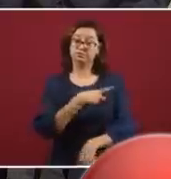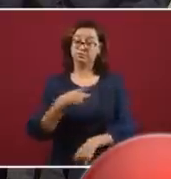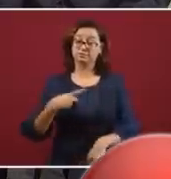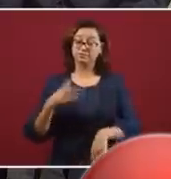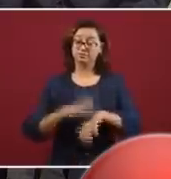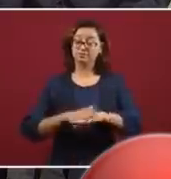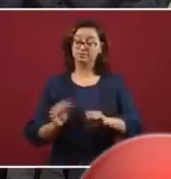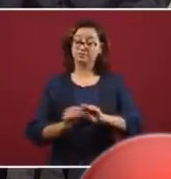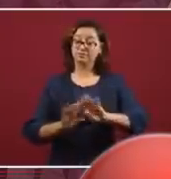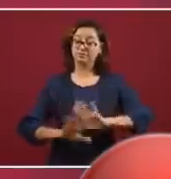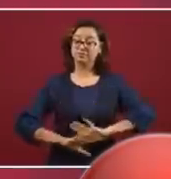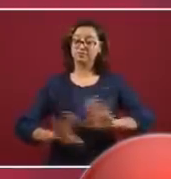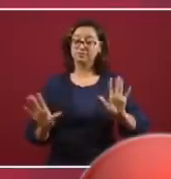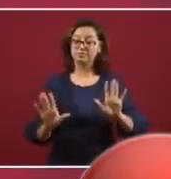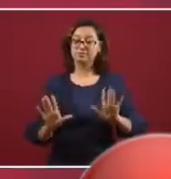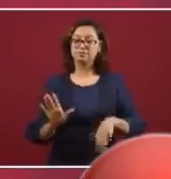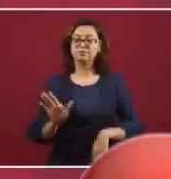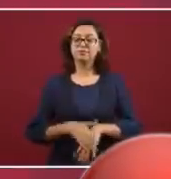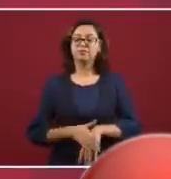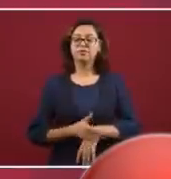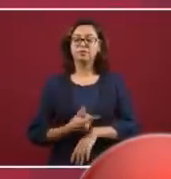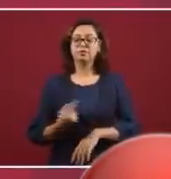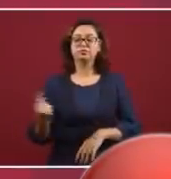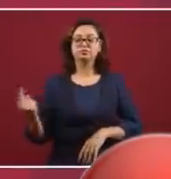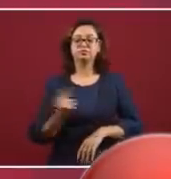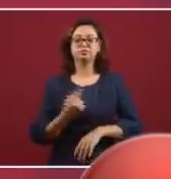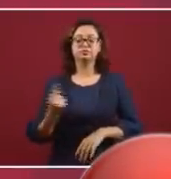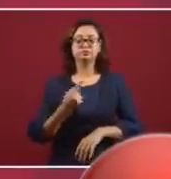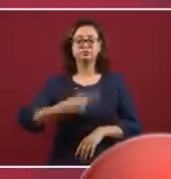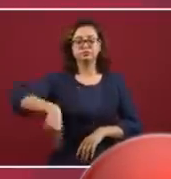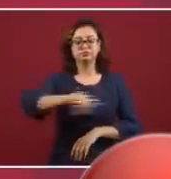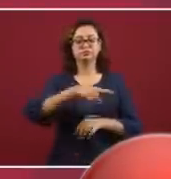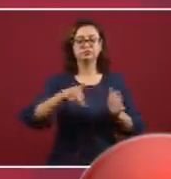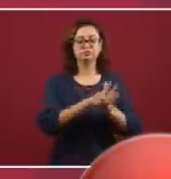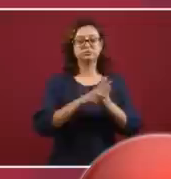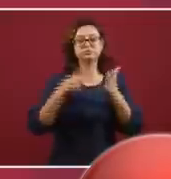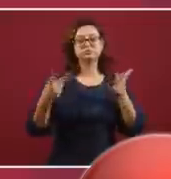porque la prensa conservadora,